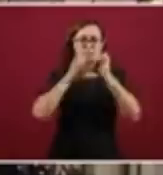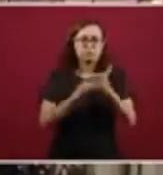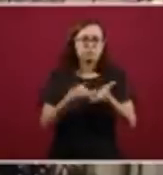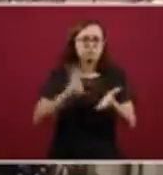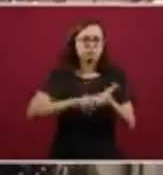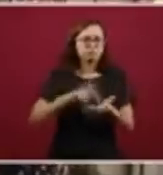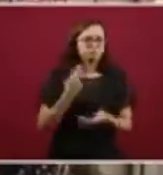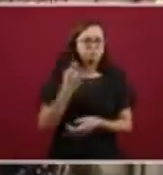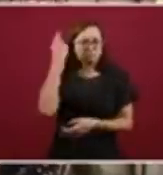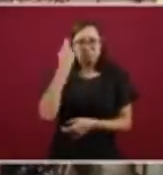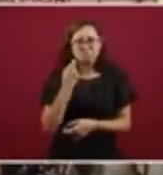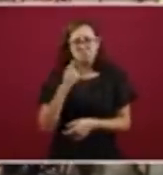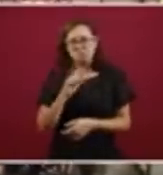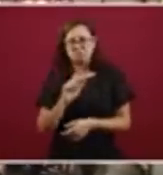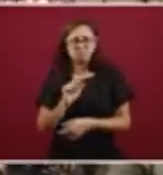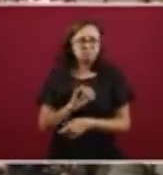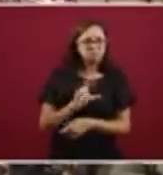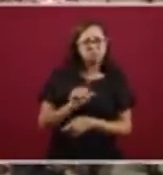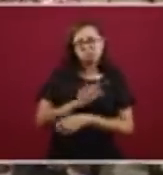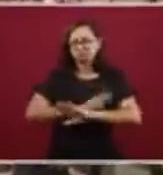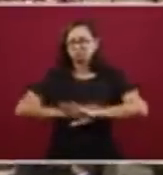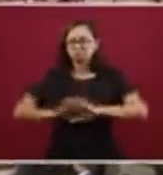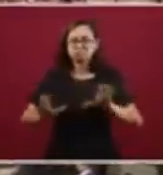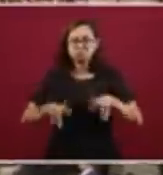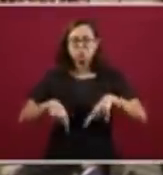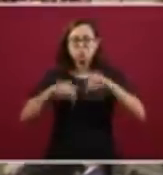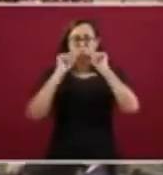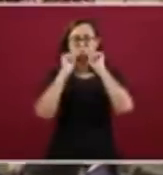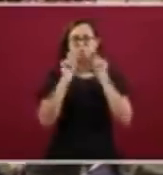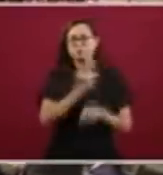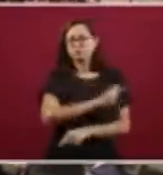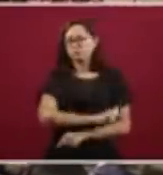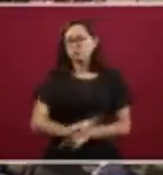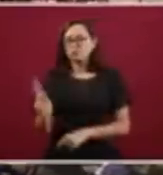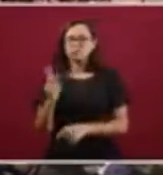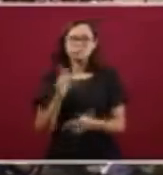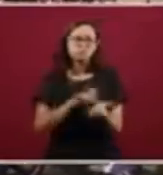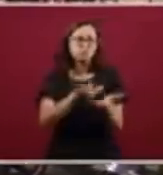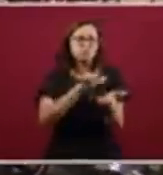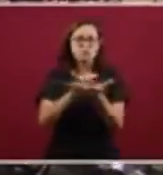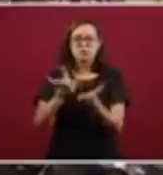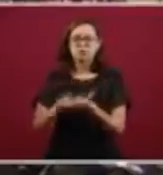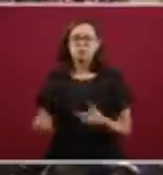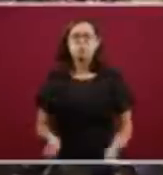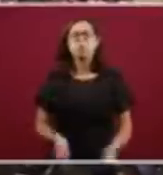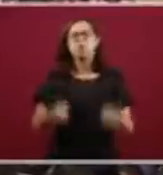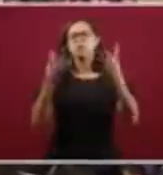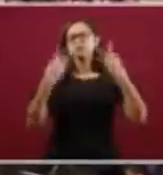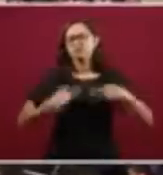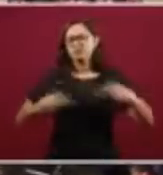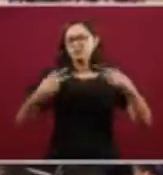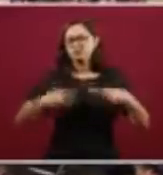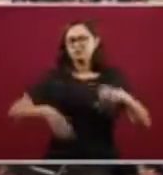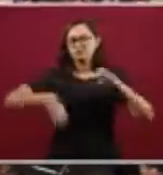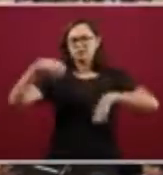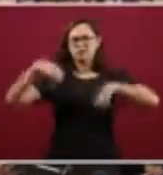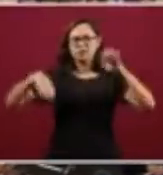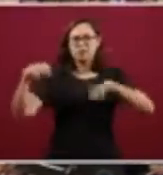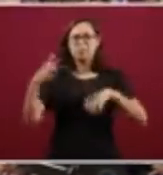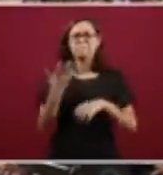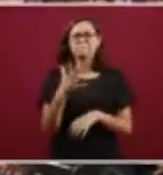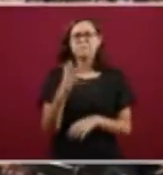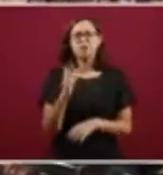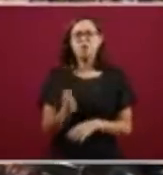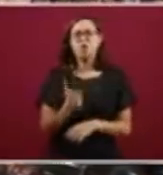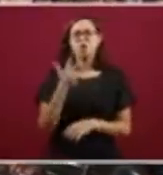es un derecho y llega a más de 8 millones de